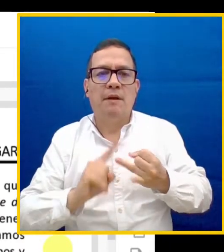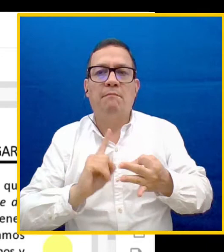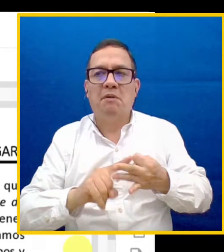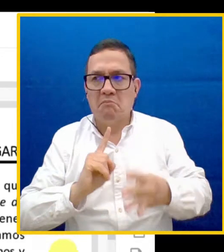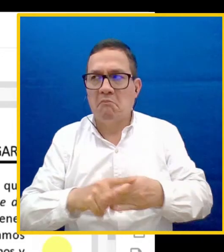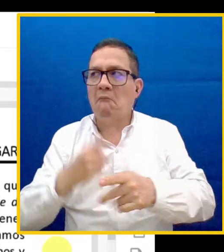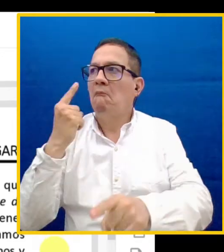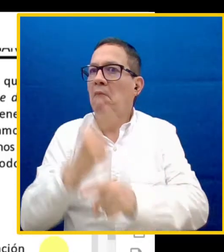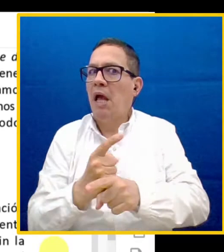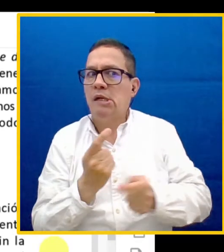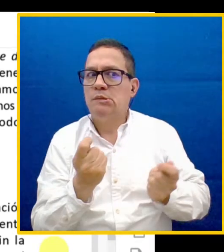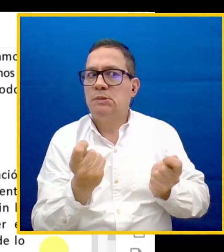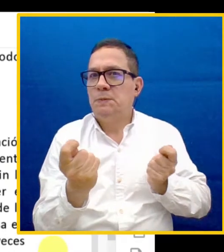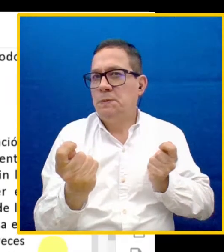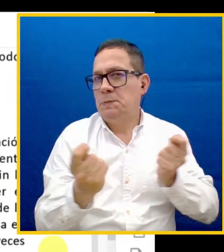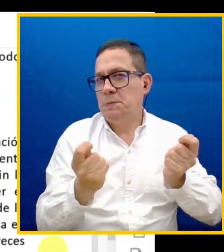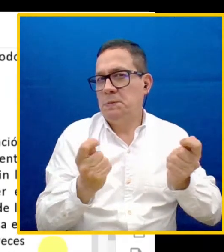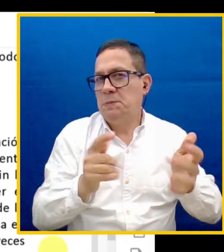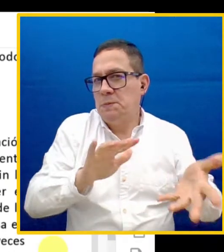modo, controlarlos.